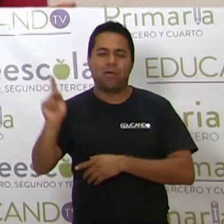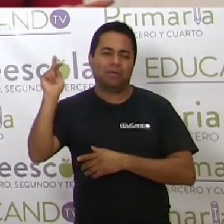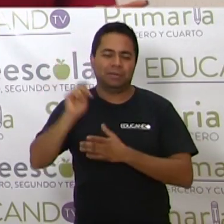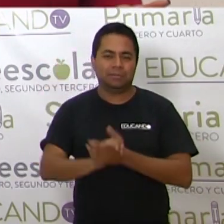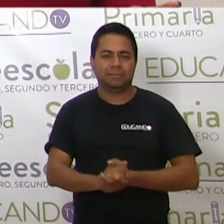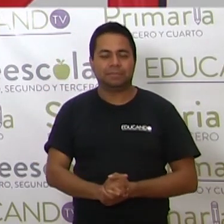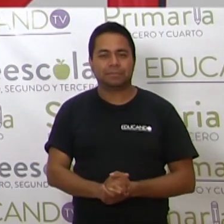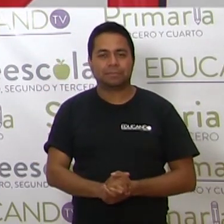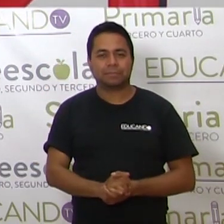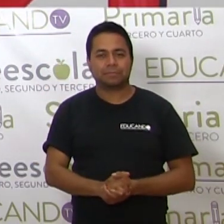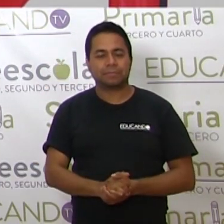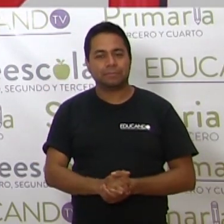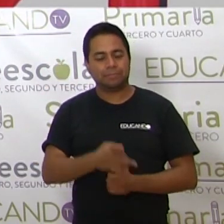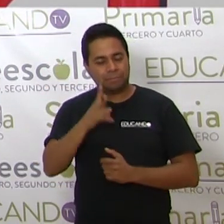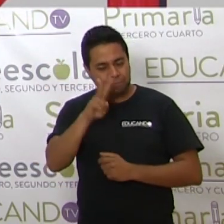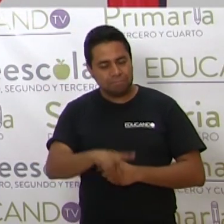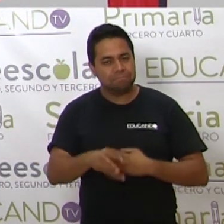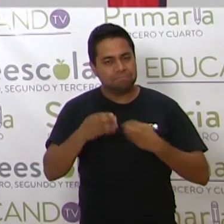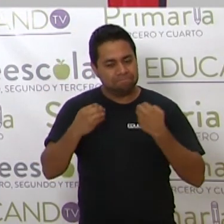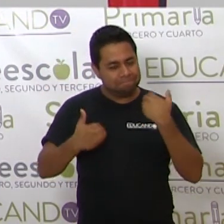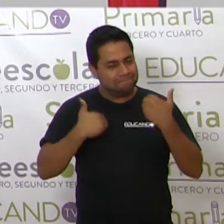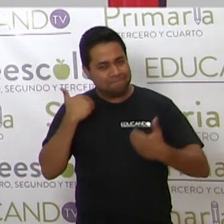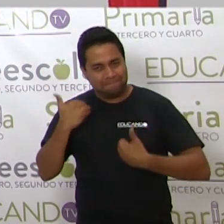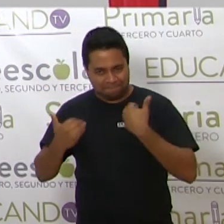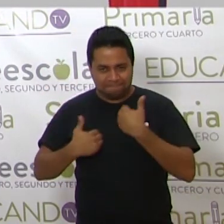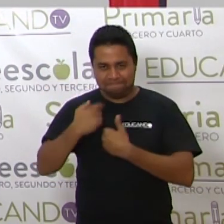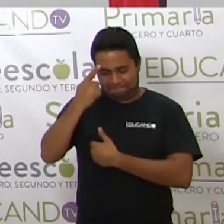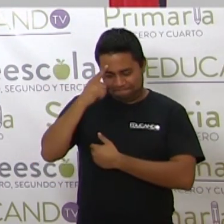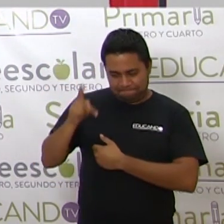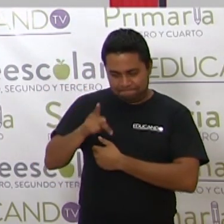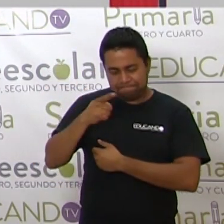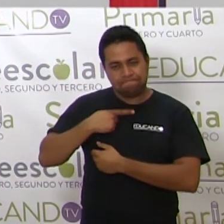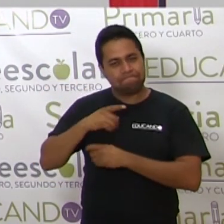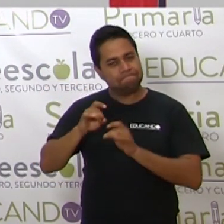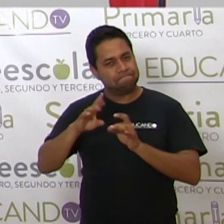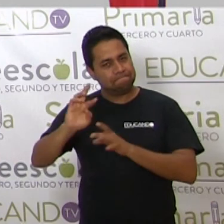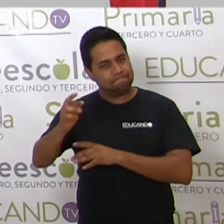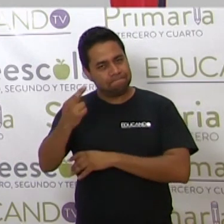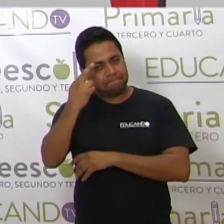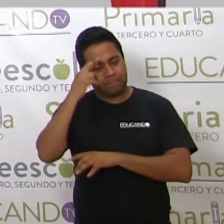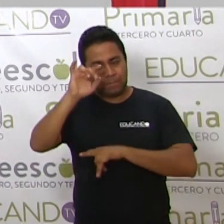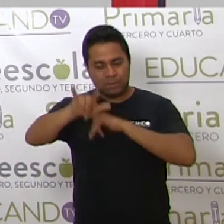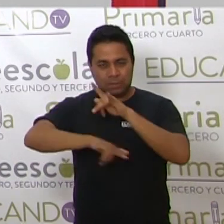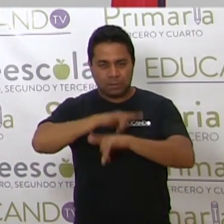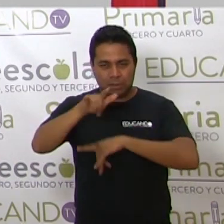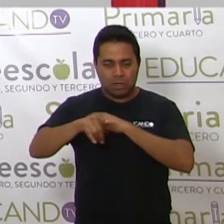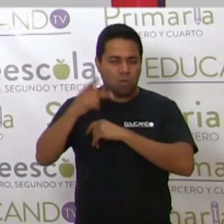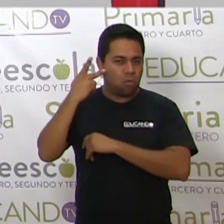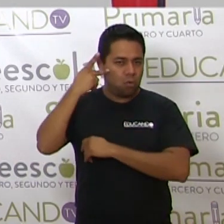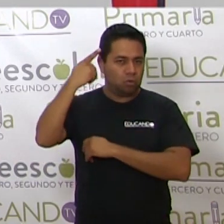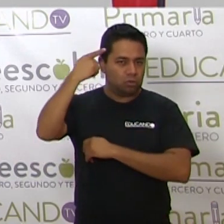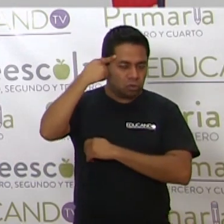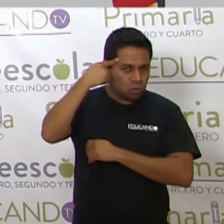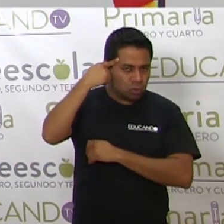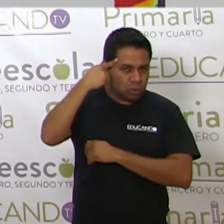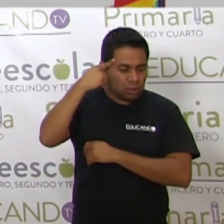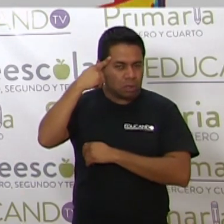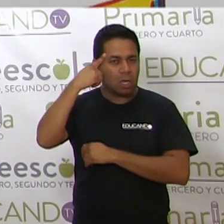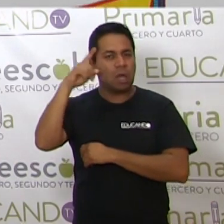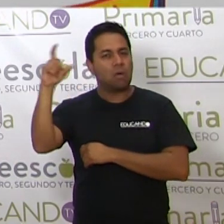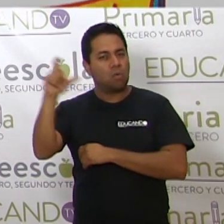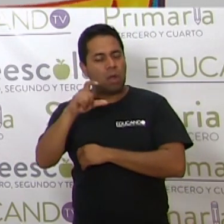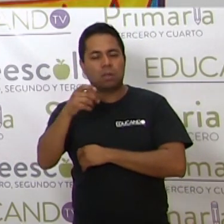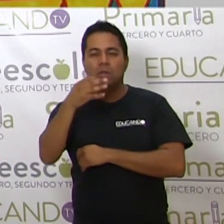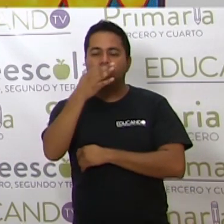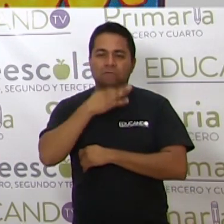alegran bastante a nuestra estaba yo acordándome de la feria de san pedro pochutla por ejemplo cuando son las